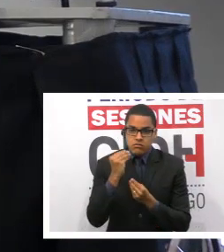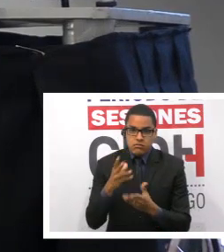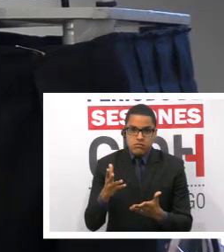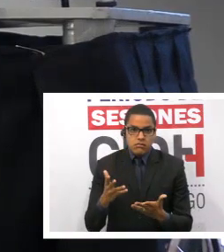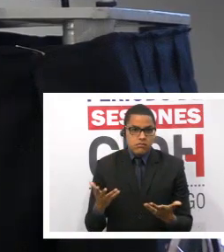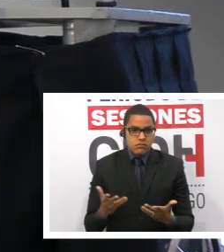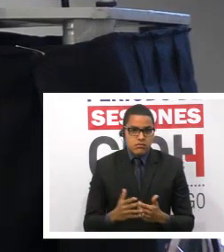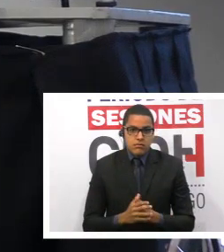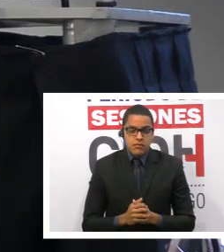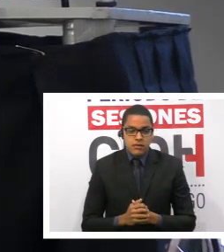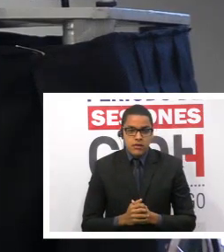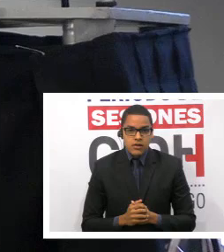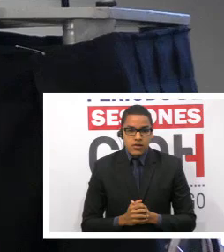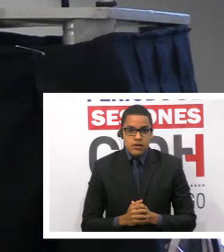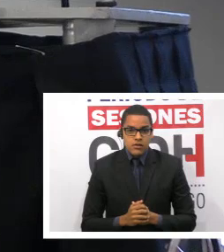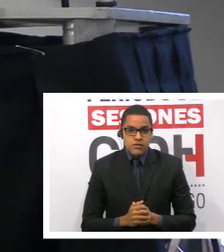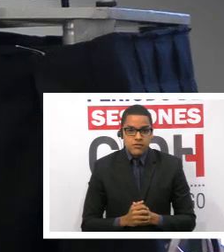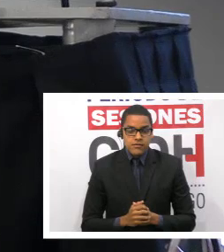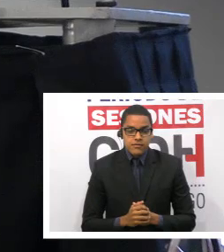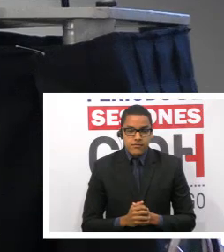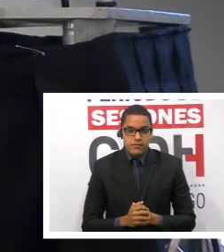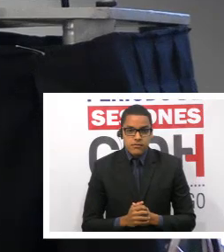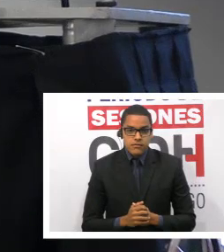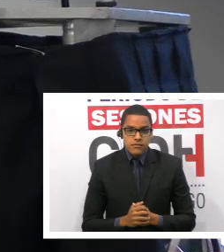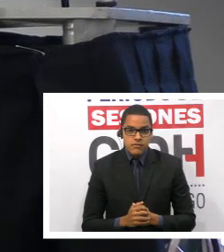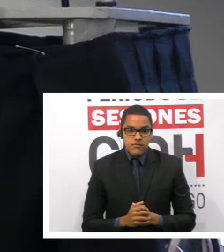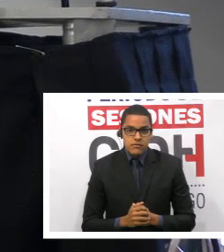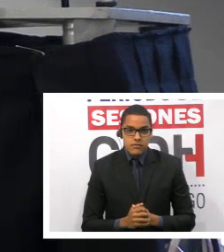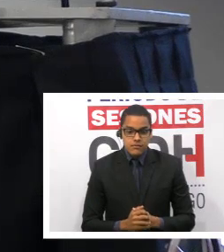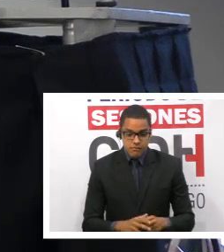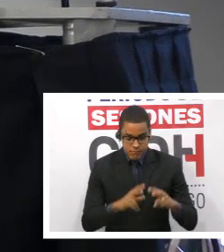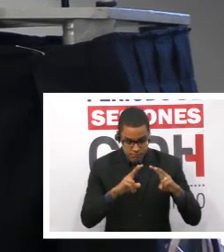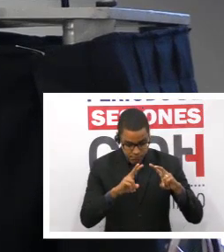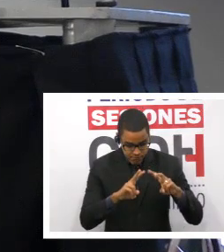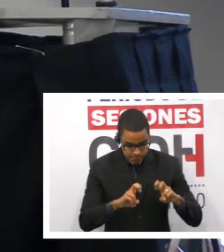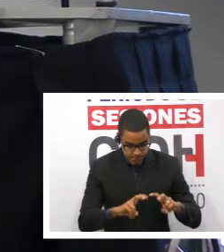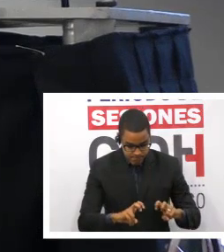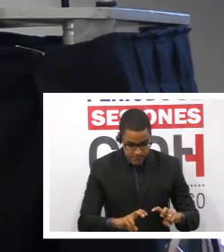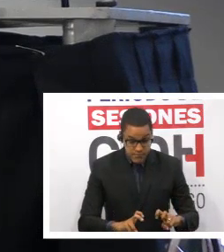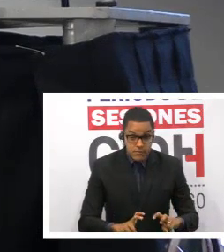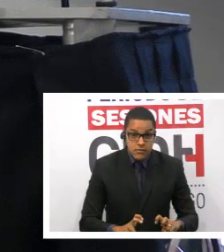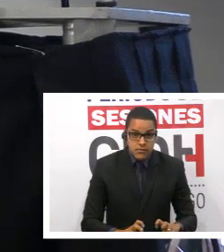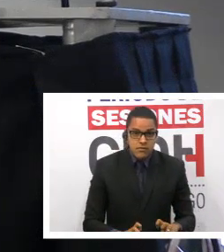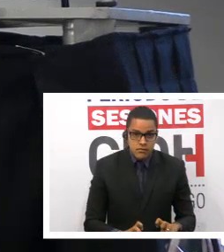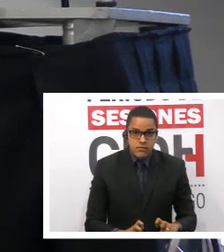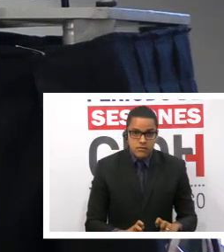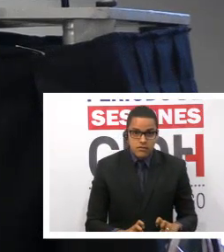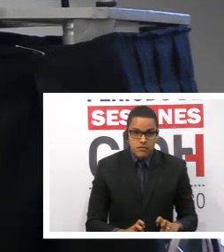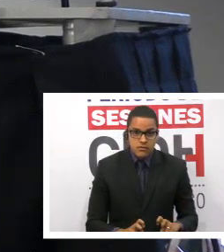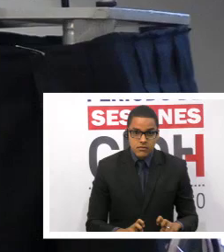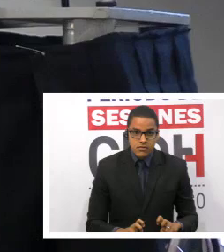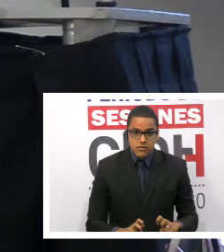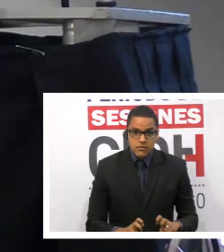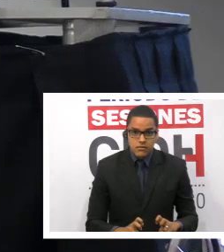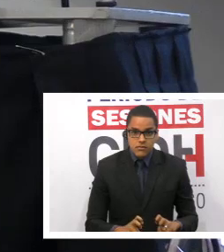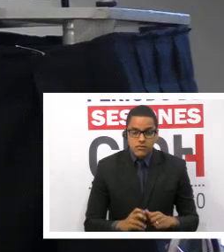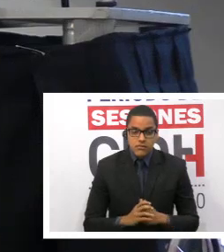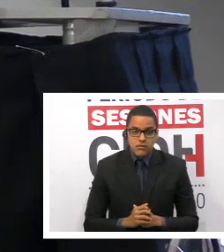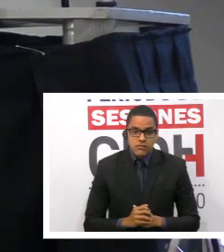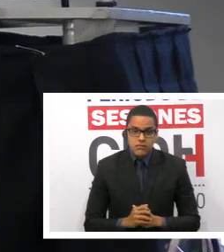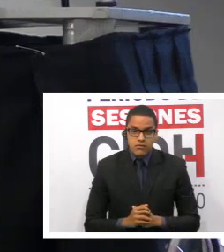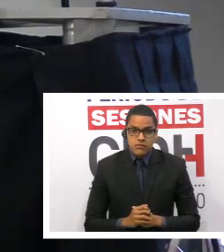la dimensión fiscal que está en la base de las distintas violaciones de derechos humanos que abordan la cdh en sus distintos informes y en la jurisprudencia